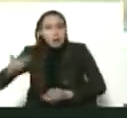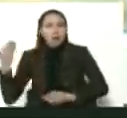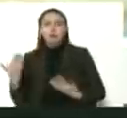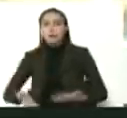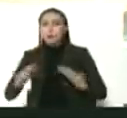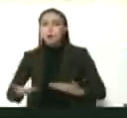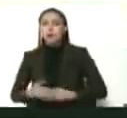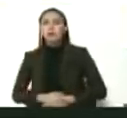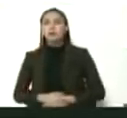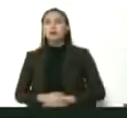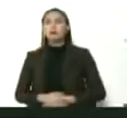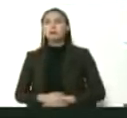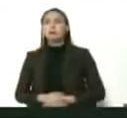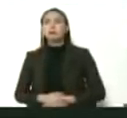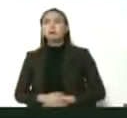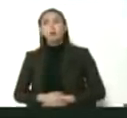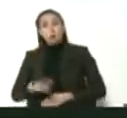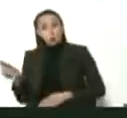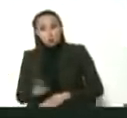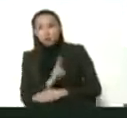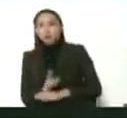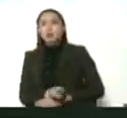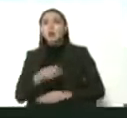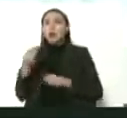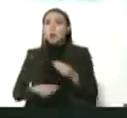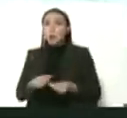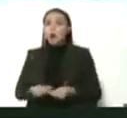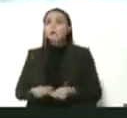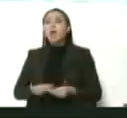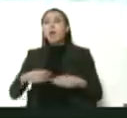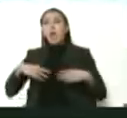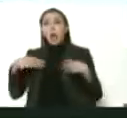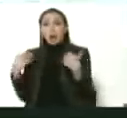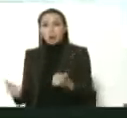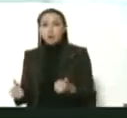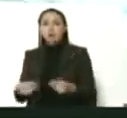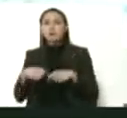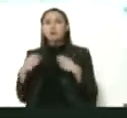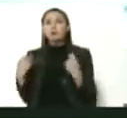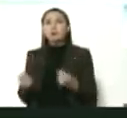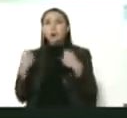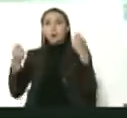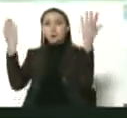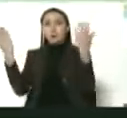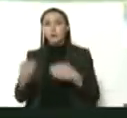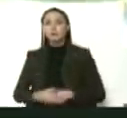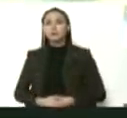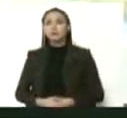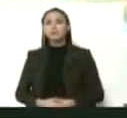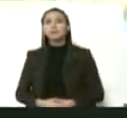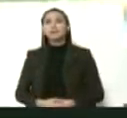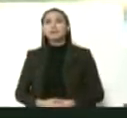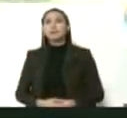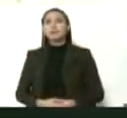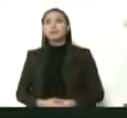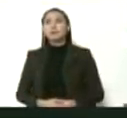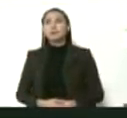pertinentes, eficaces, útiles, que salven vida, que salven vida.